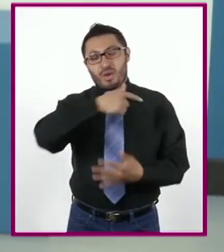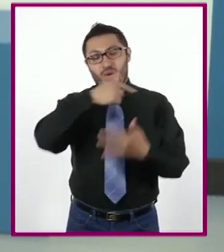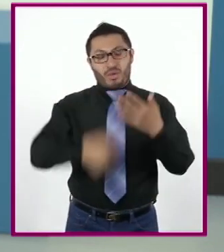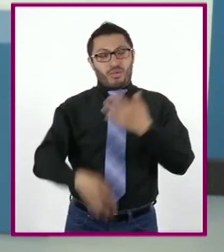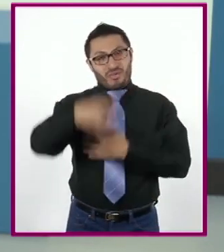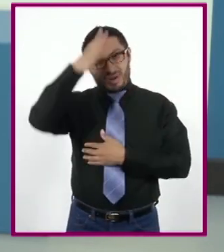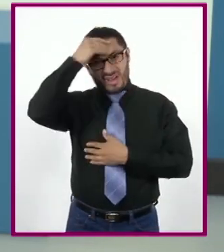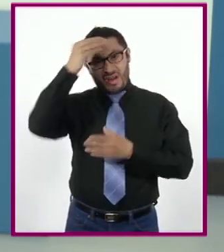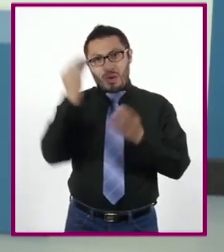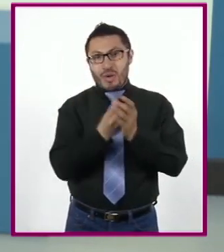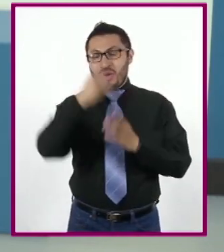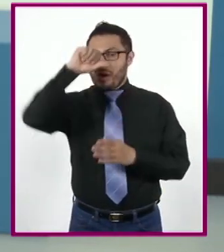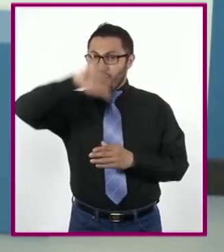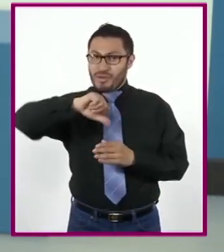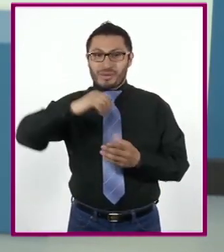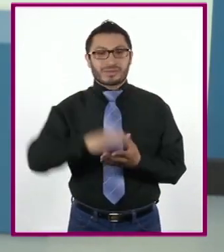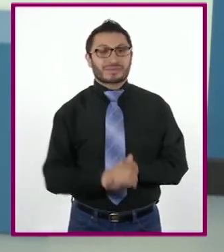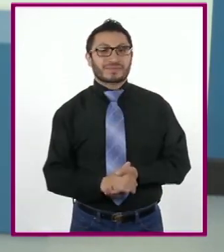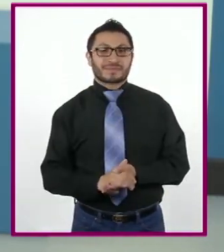esta sesión.